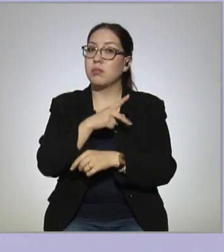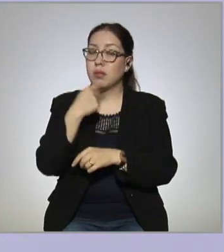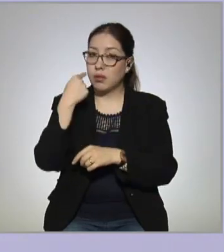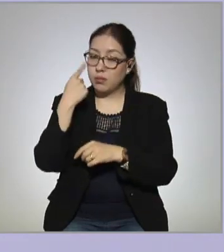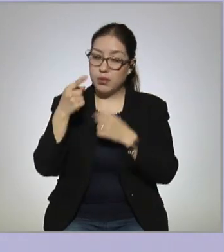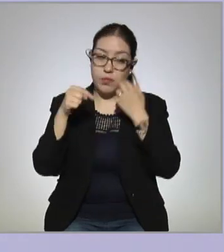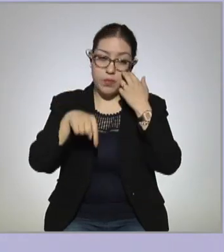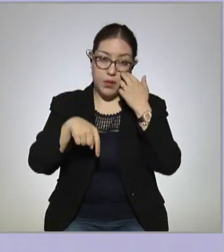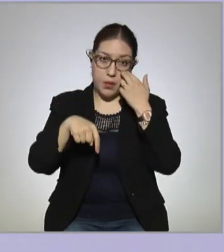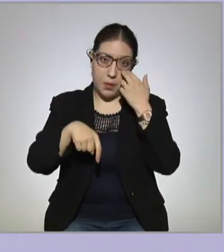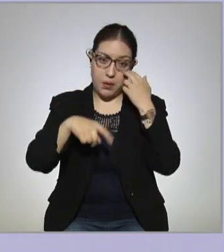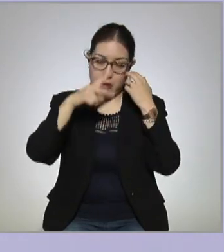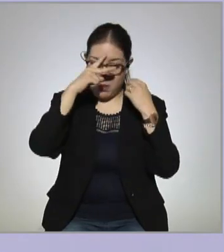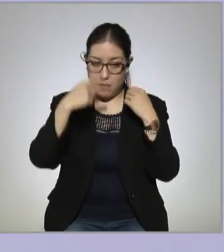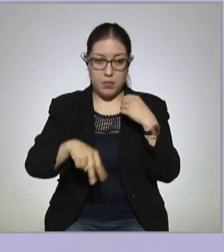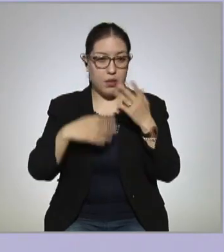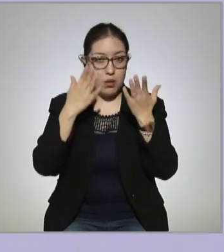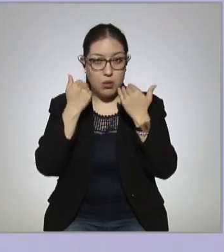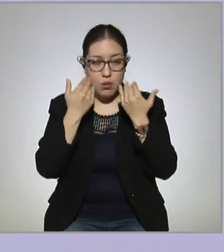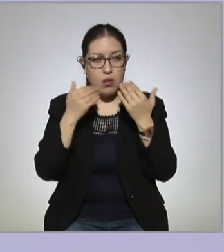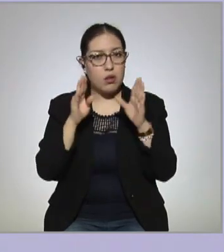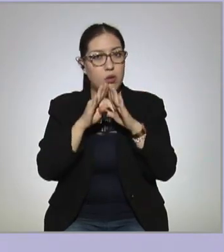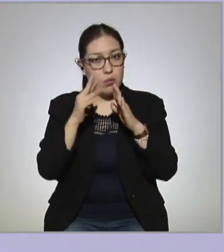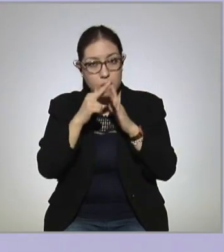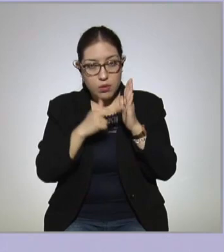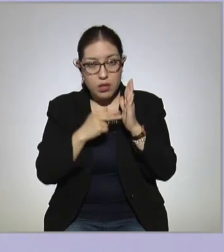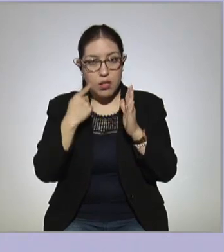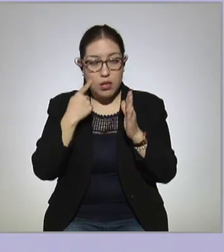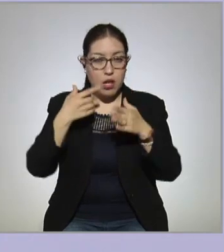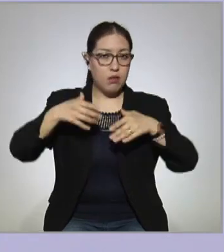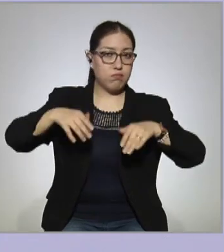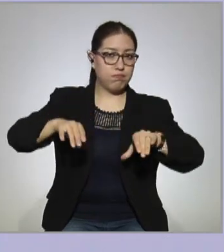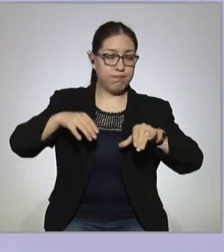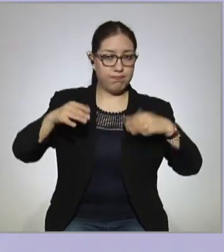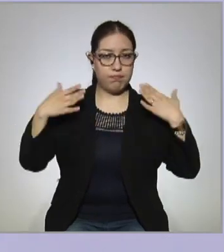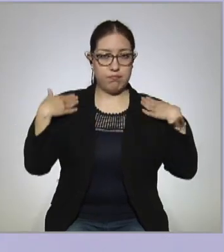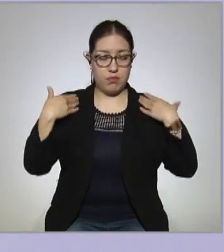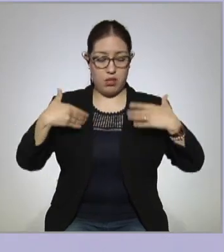Aquí en México no hay un mecanismo regulador de quiroprácticos, es decir, no es